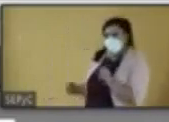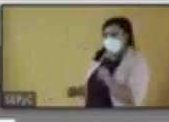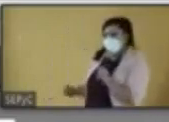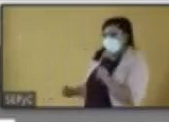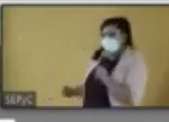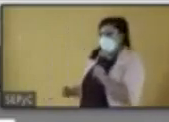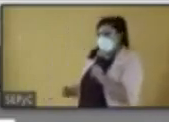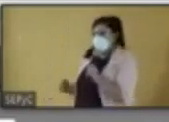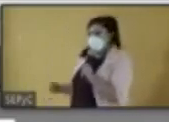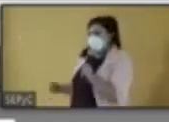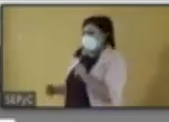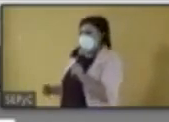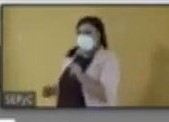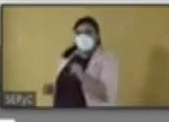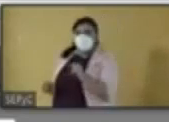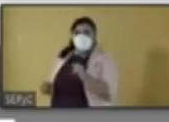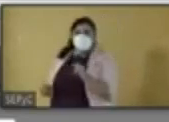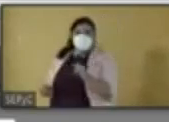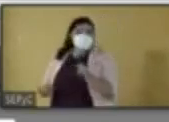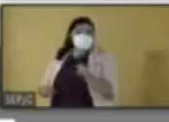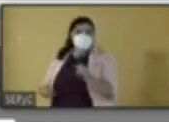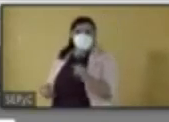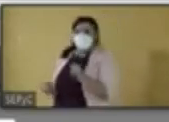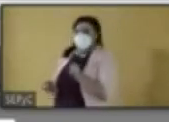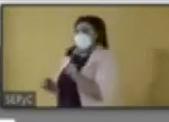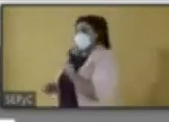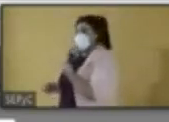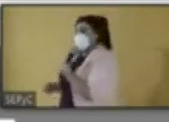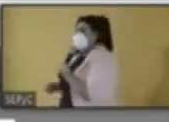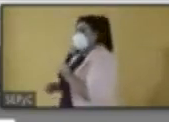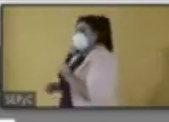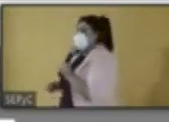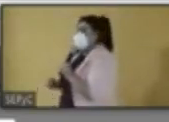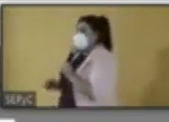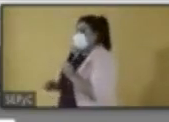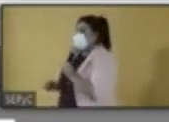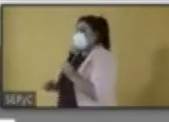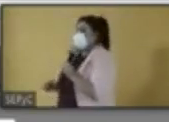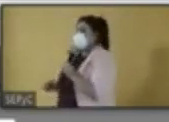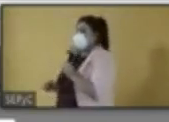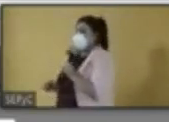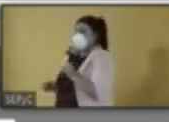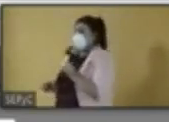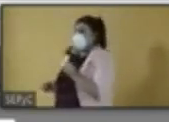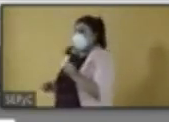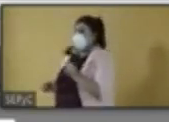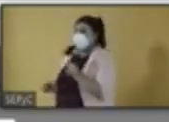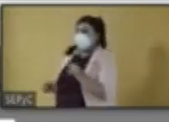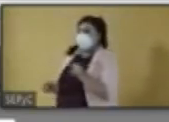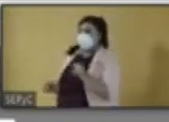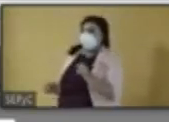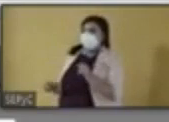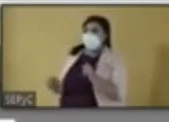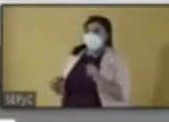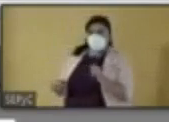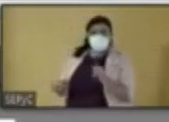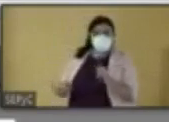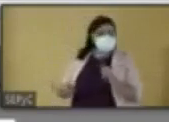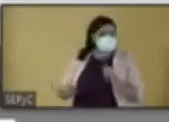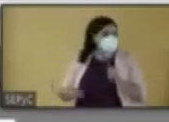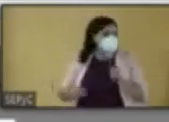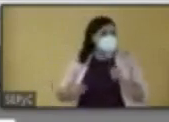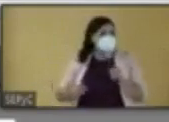identificar en qué sector se desempeña y datos como la función principal, el cargo que desempeña dentro de dicha institución o de